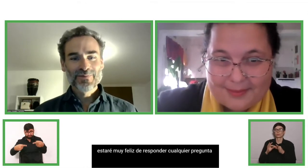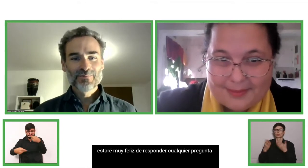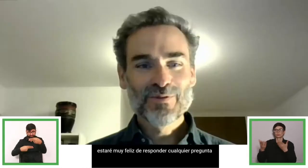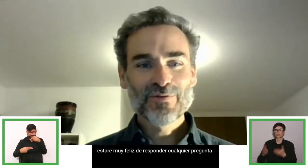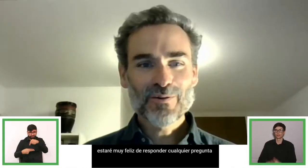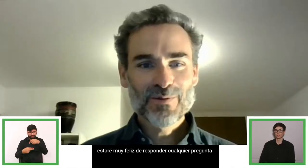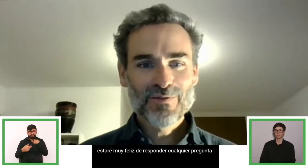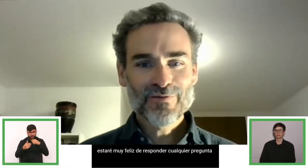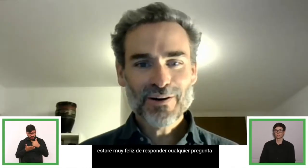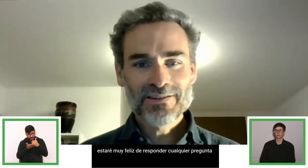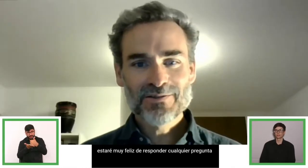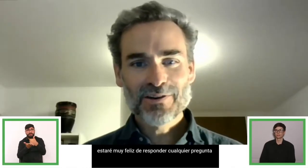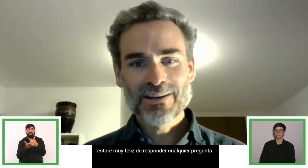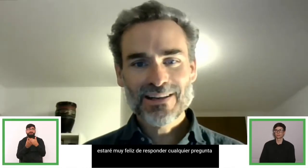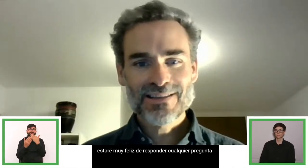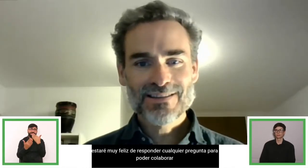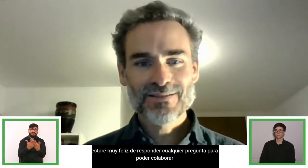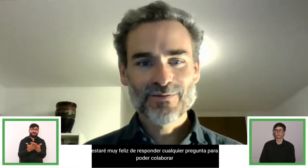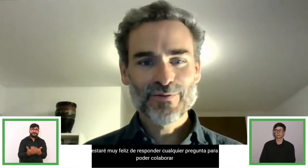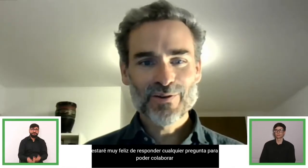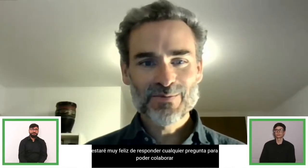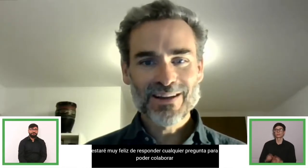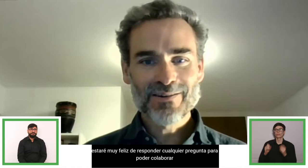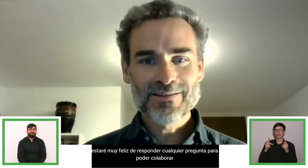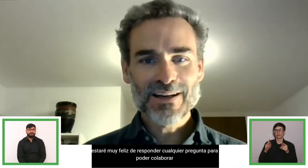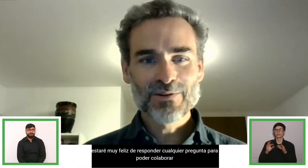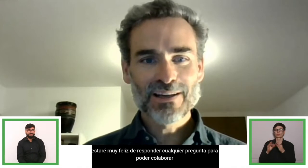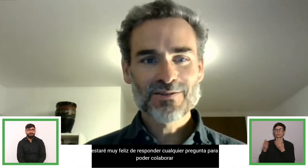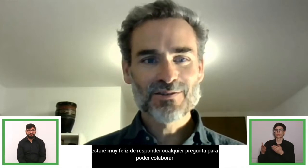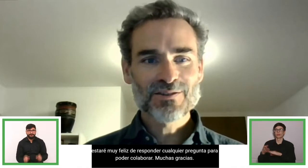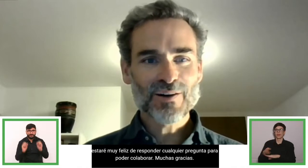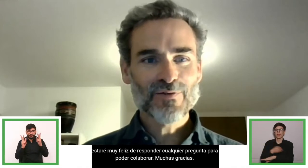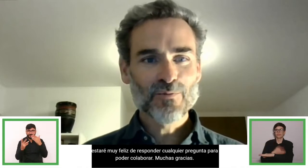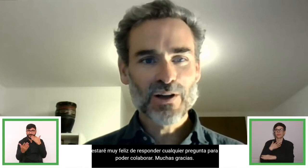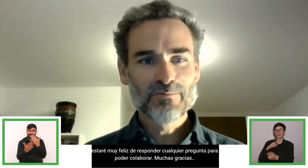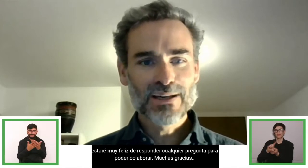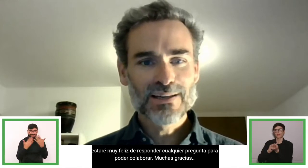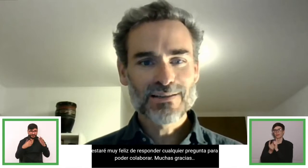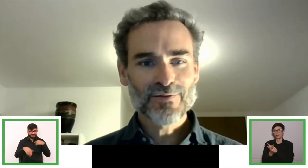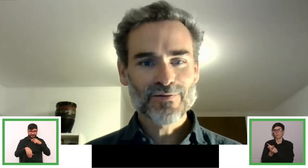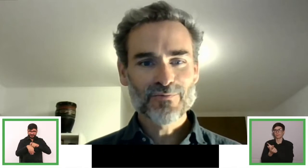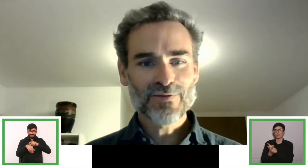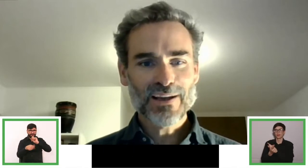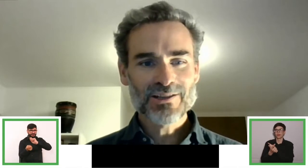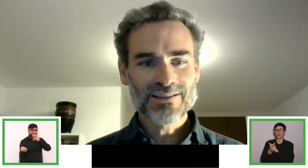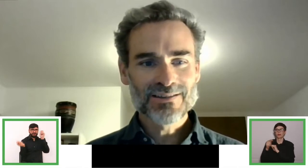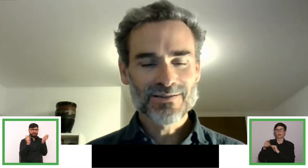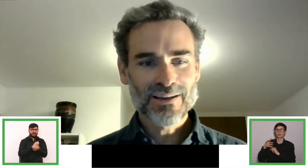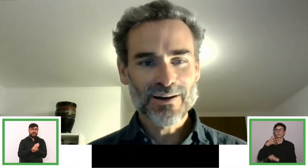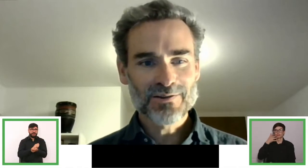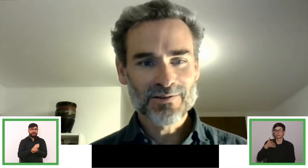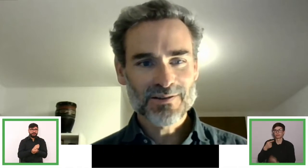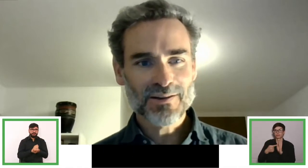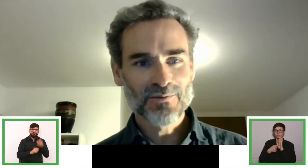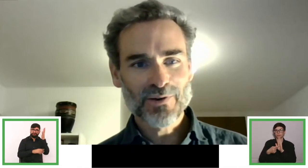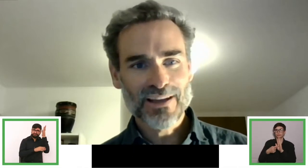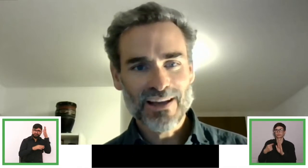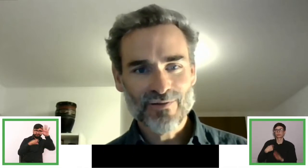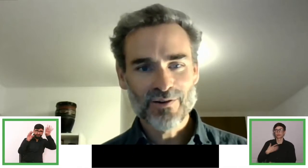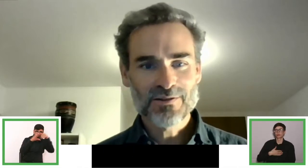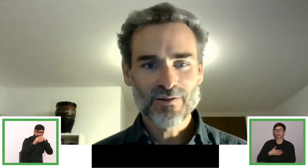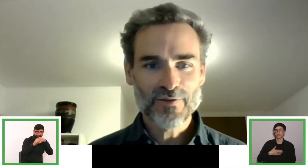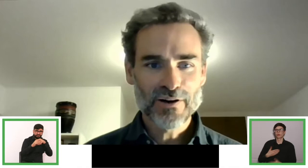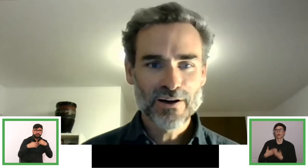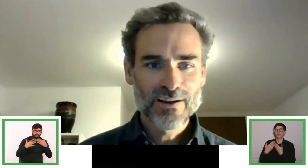Muchas gracias, Ana. Antes de cambiar a nuestros otros oradores, quiero dar un minuto